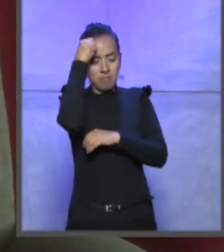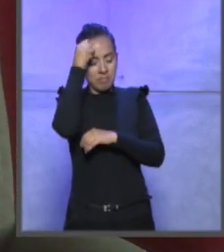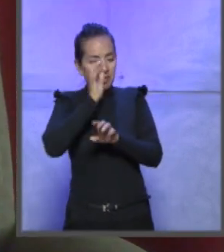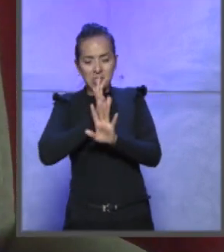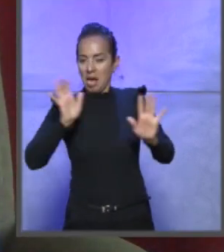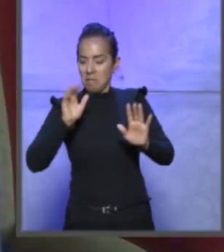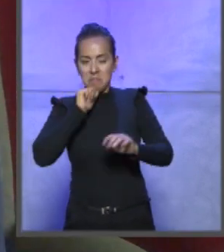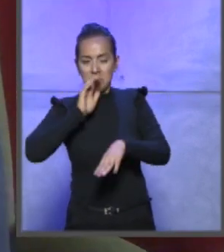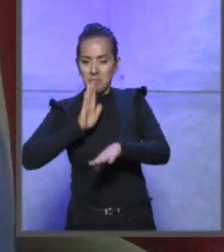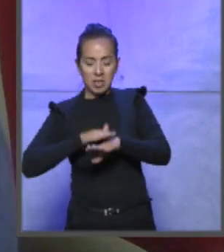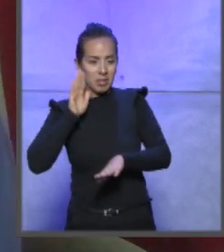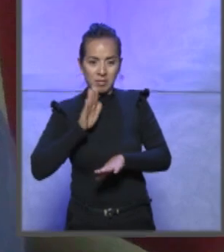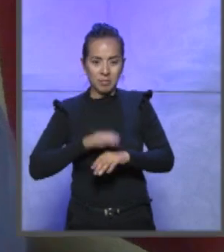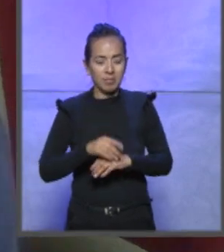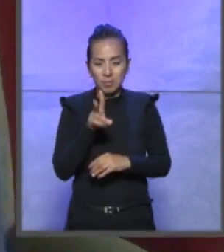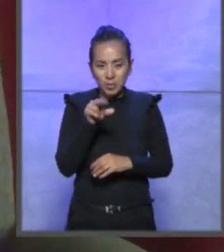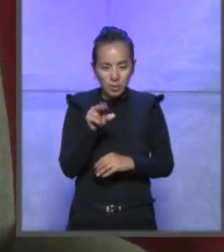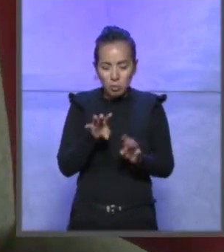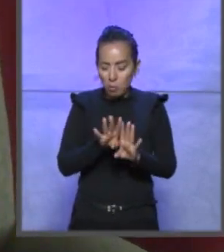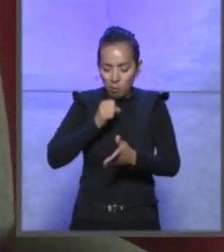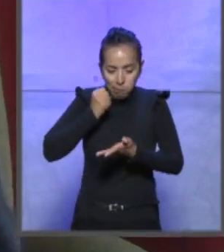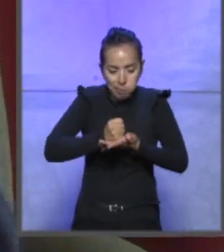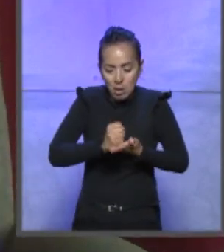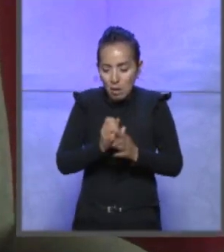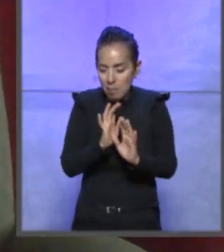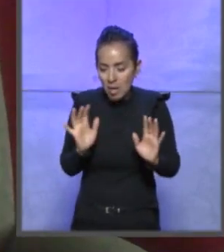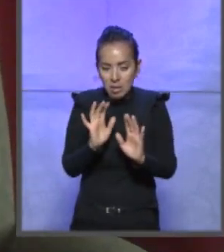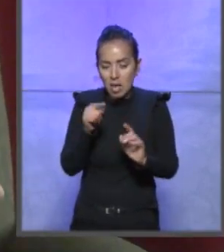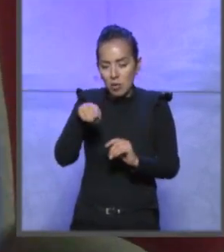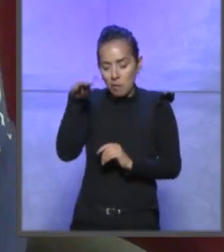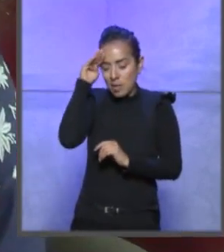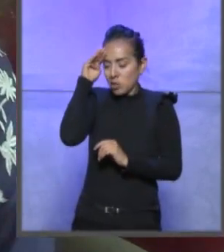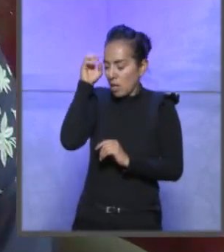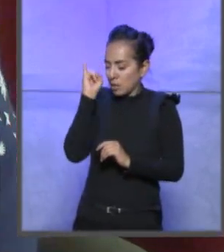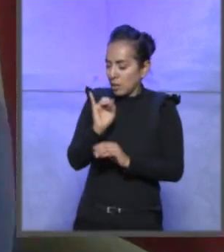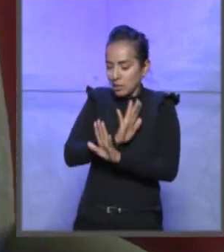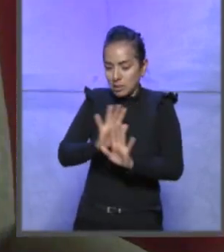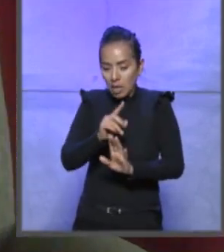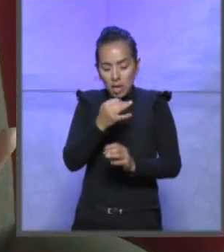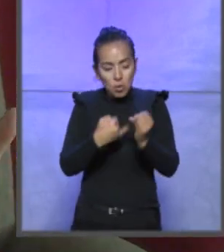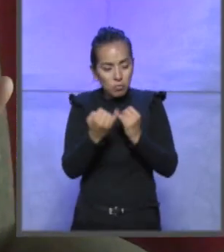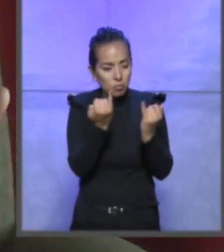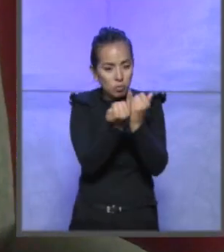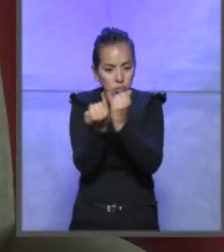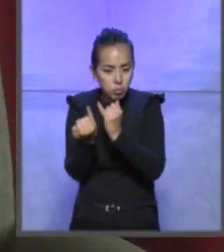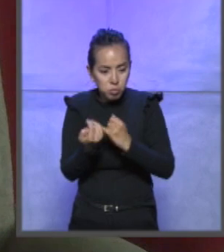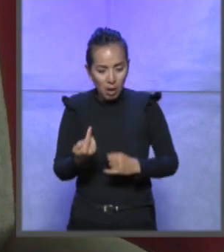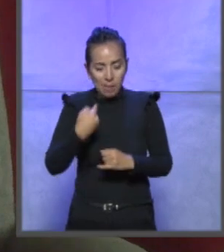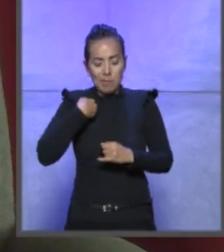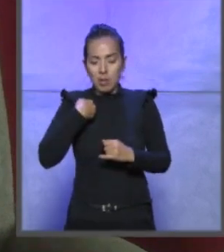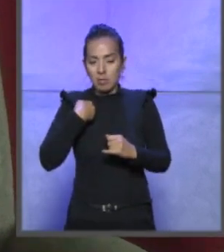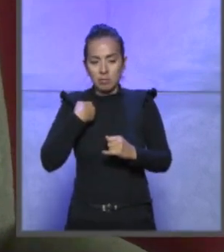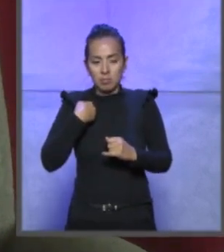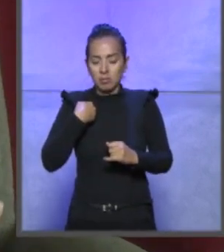no veamos esta cosa de los imperativos categóricos de que ya yo pienso así, todo mundo tiene que pensar igual, porque si